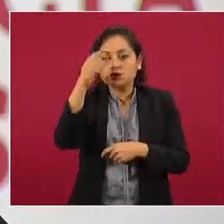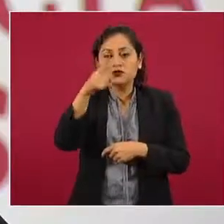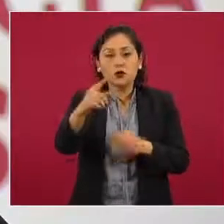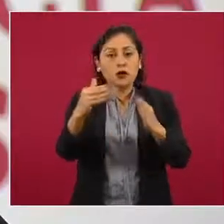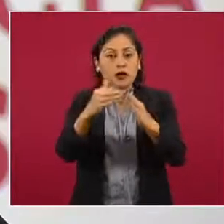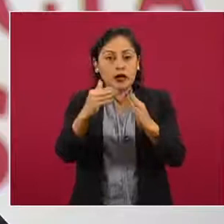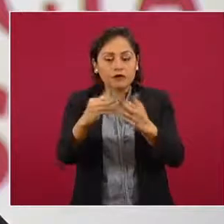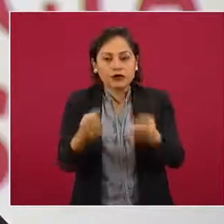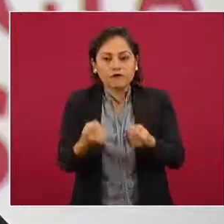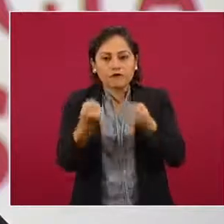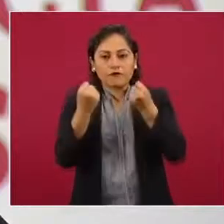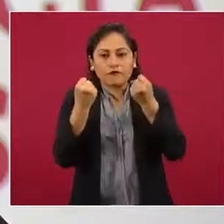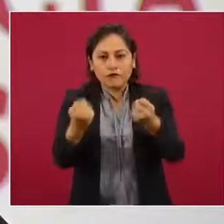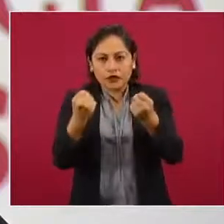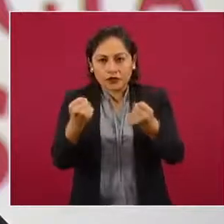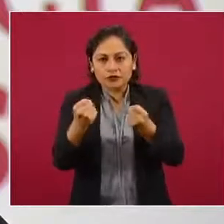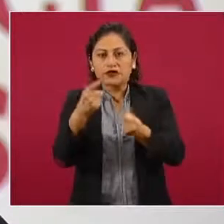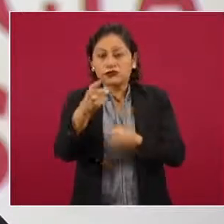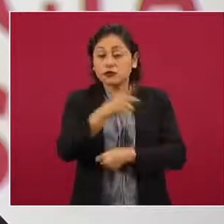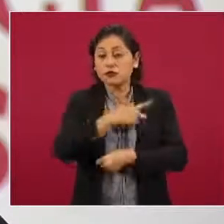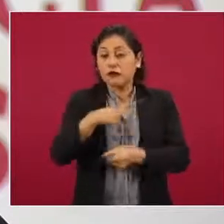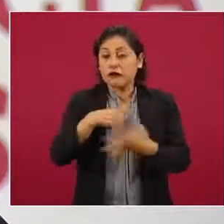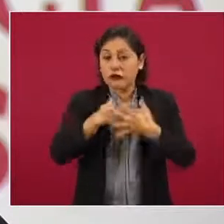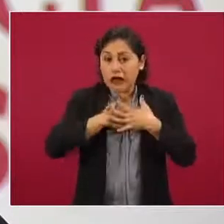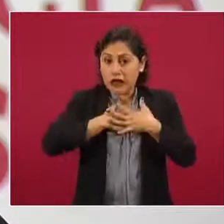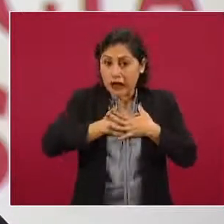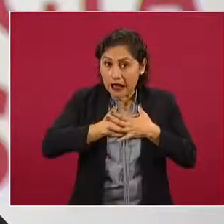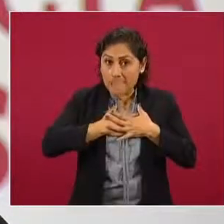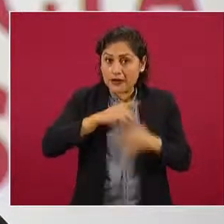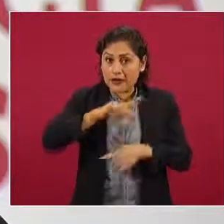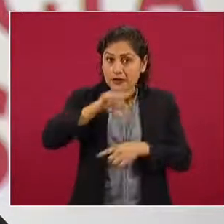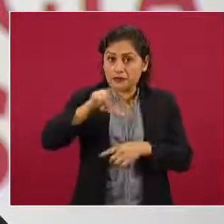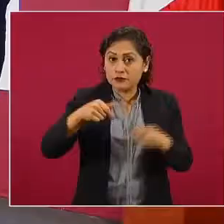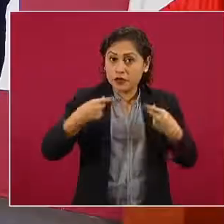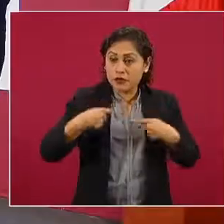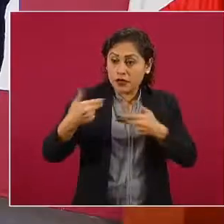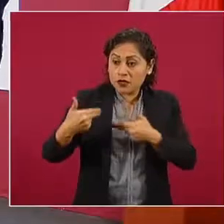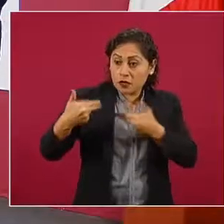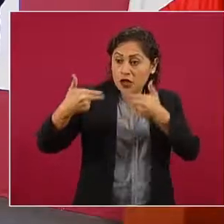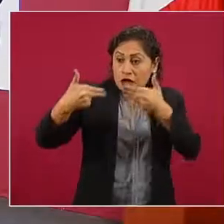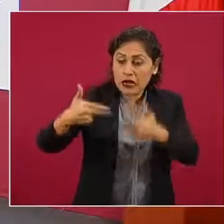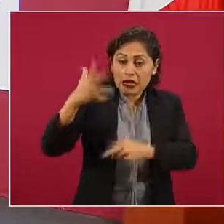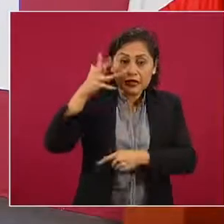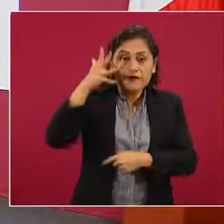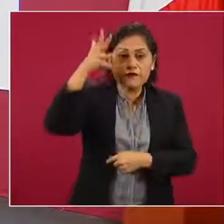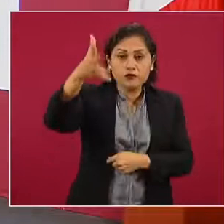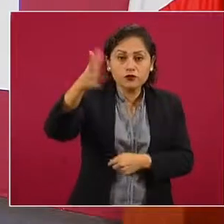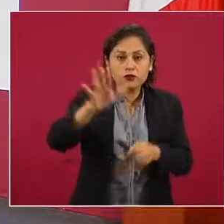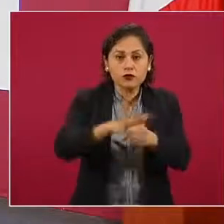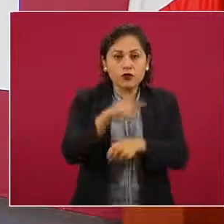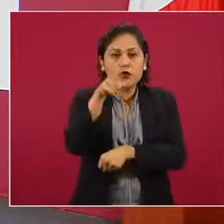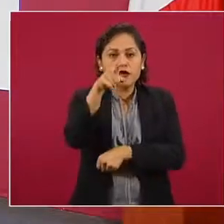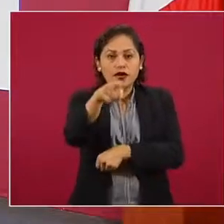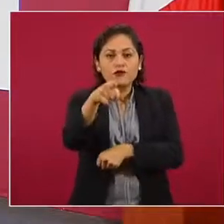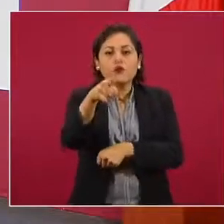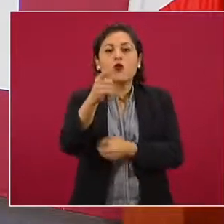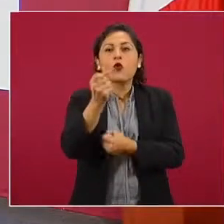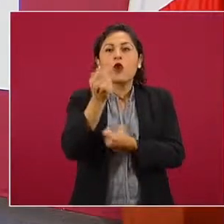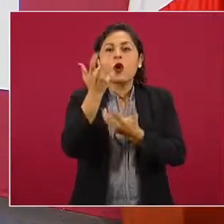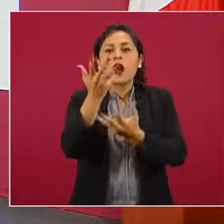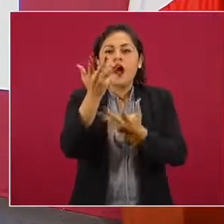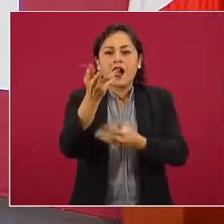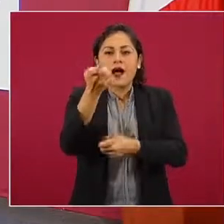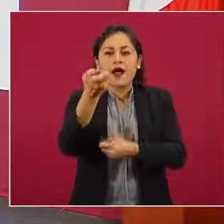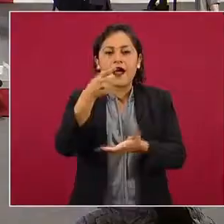Ama a los que vendrán después de ti, porque tu esperanza es el lugar en el que habitan. Ama a